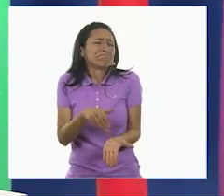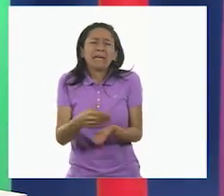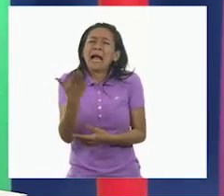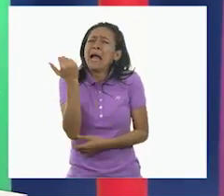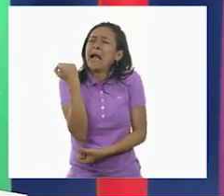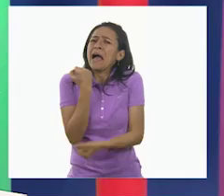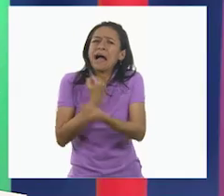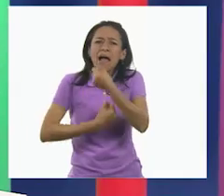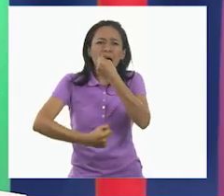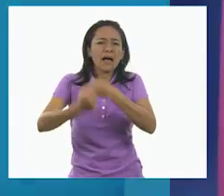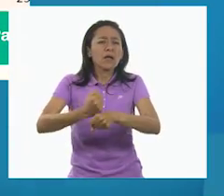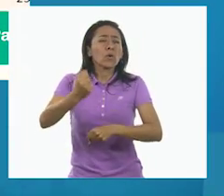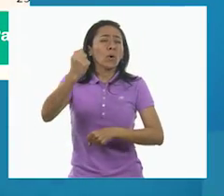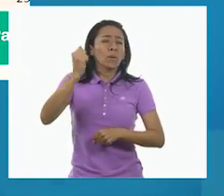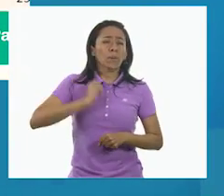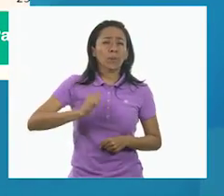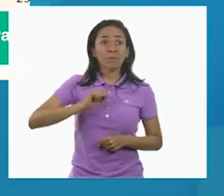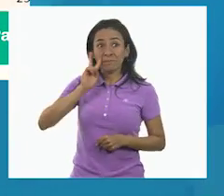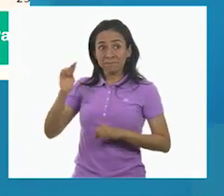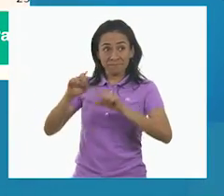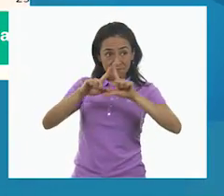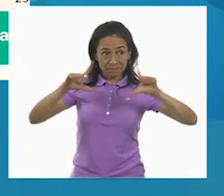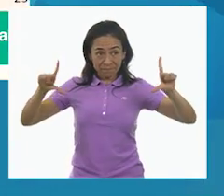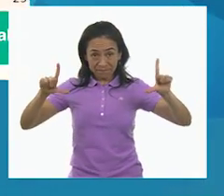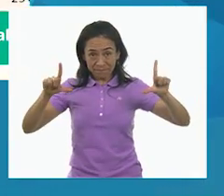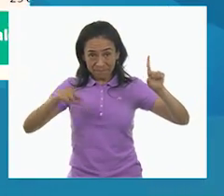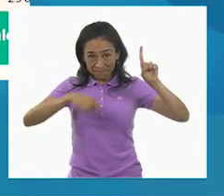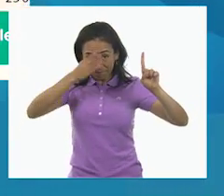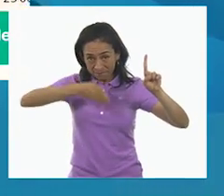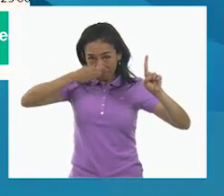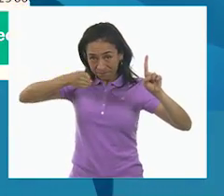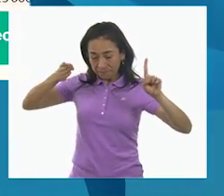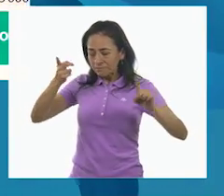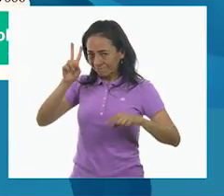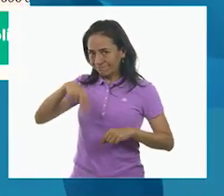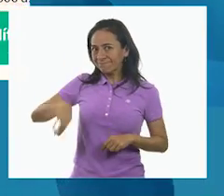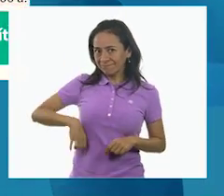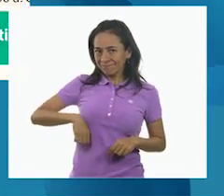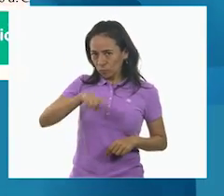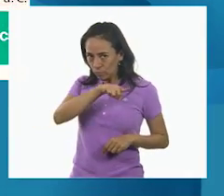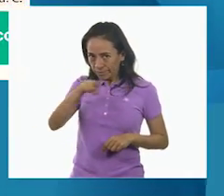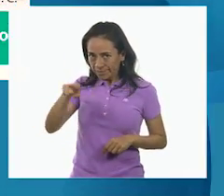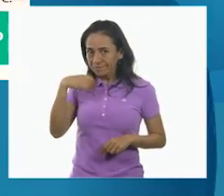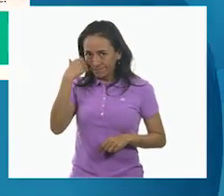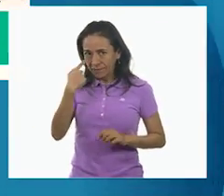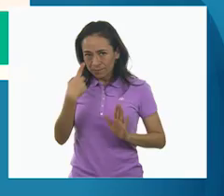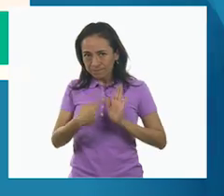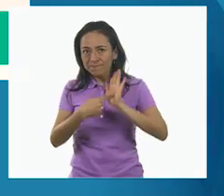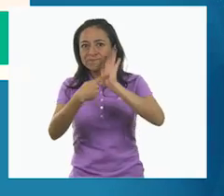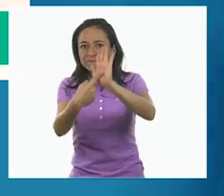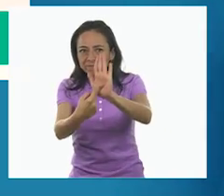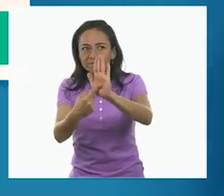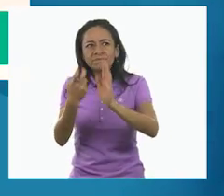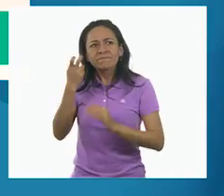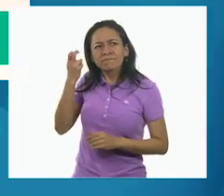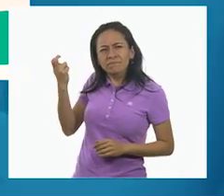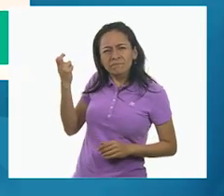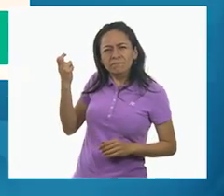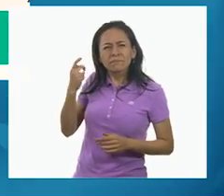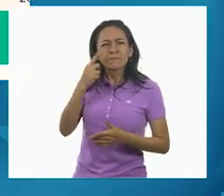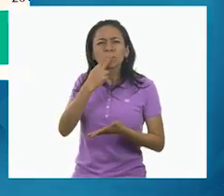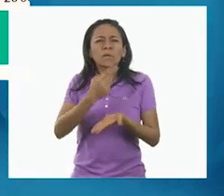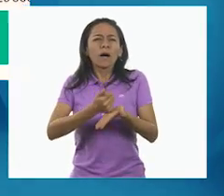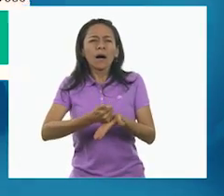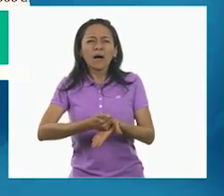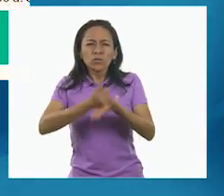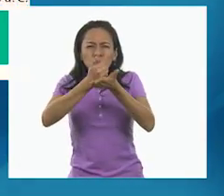esta tabla me parece muy interesante y me gustaría que lo vieran nuestros niños en casa, porque nos permite tener una idea